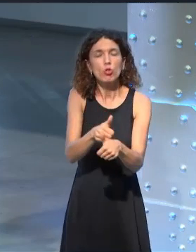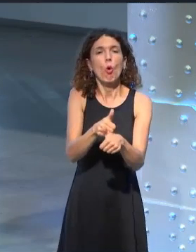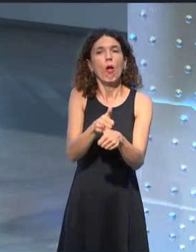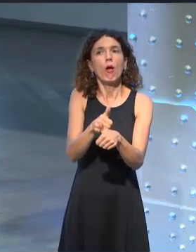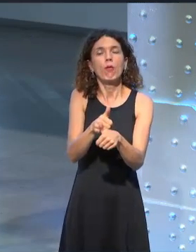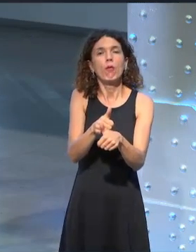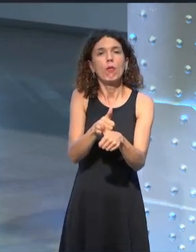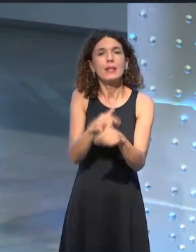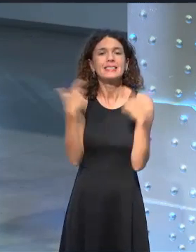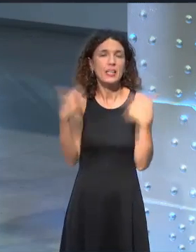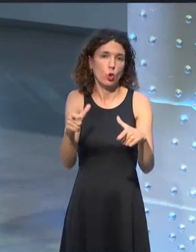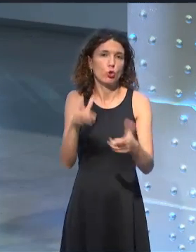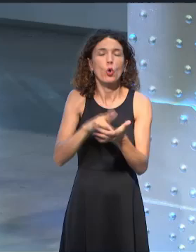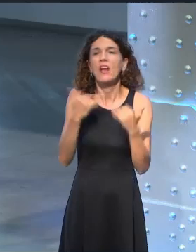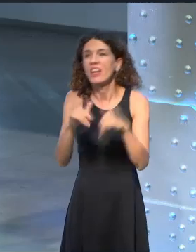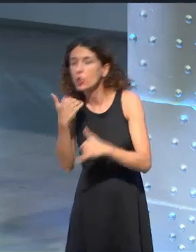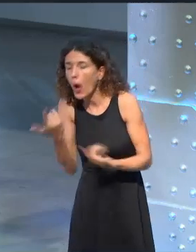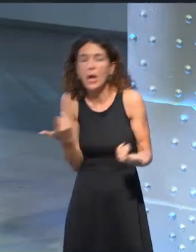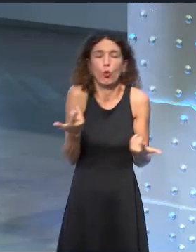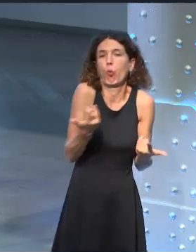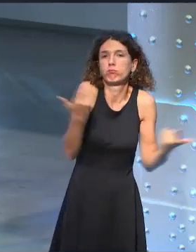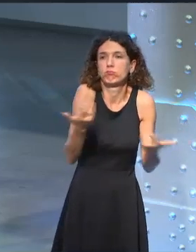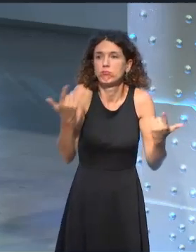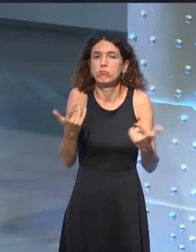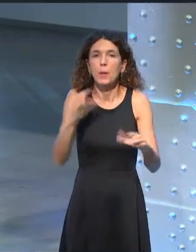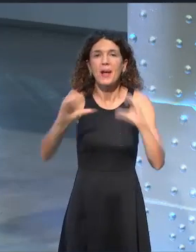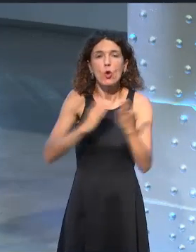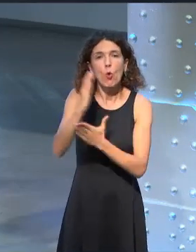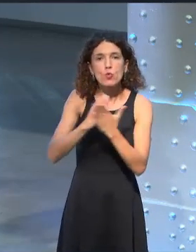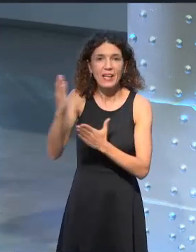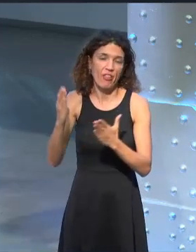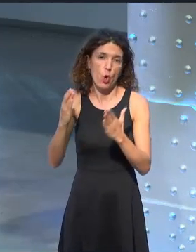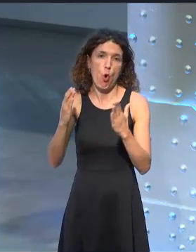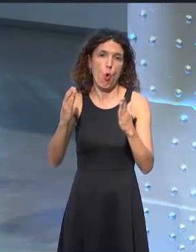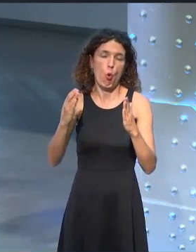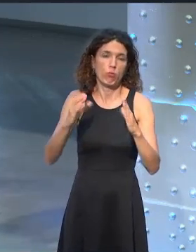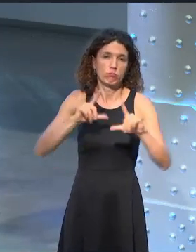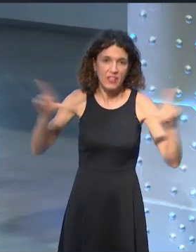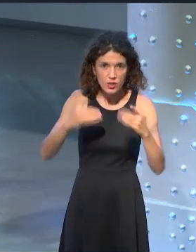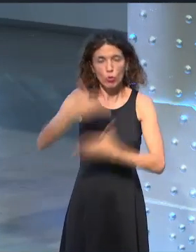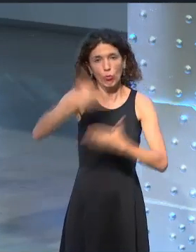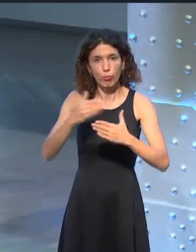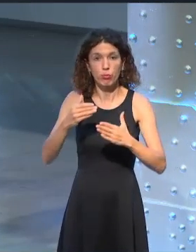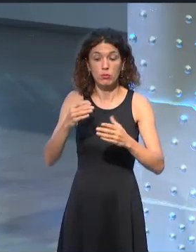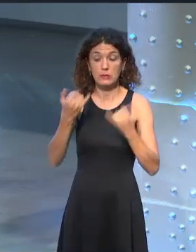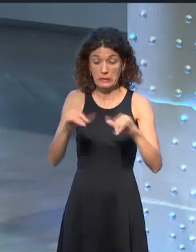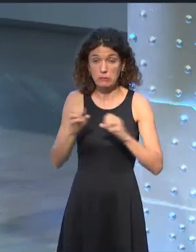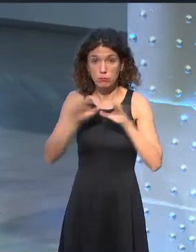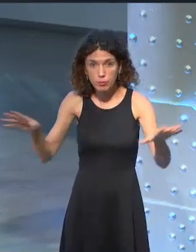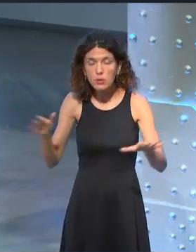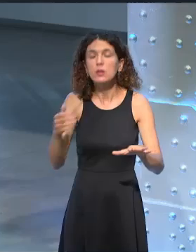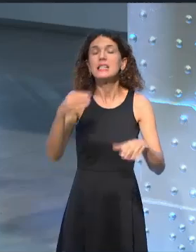en su sector de cualquier evento que hay, ¿no? Cualquier evento que sale en medios de comunicación, y a la que ven que no hay ninguna